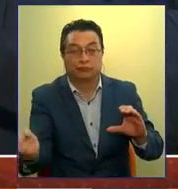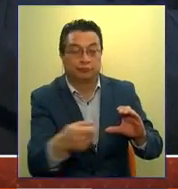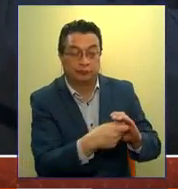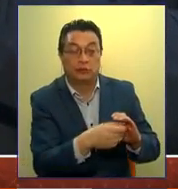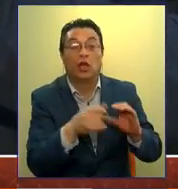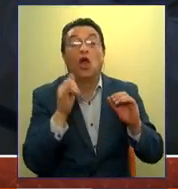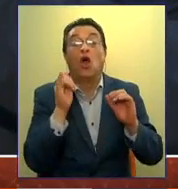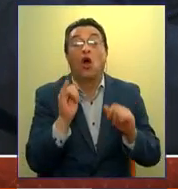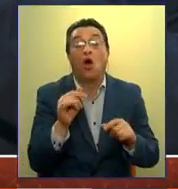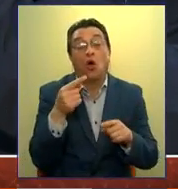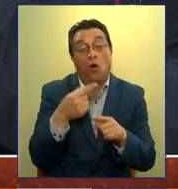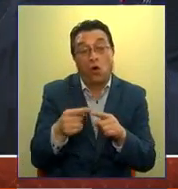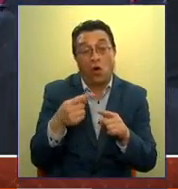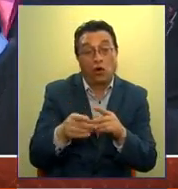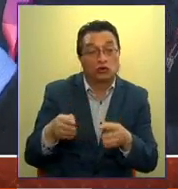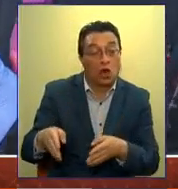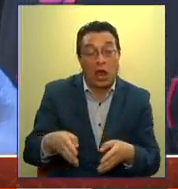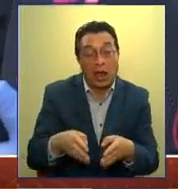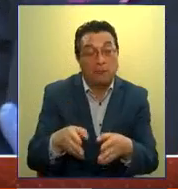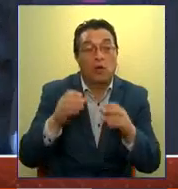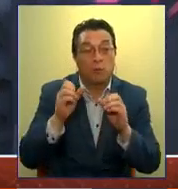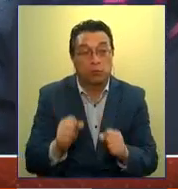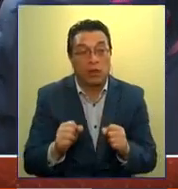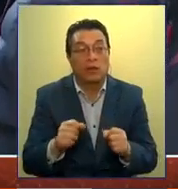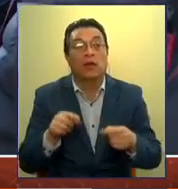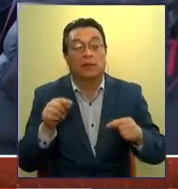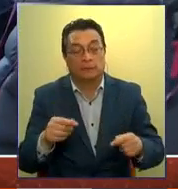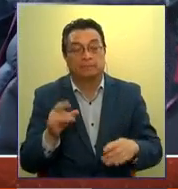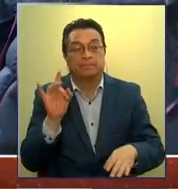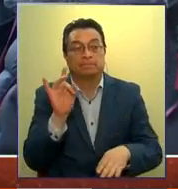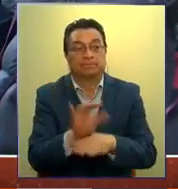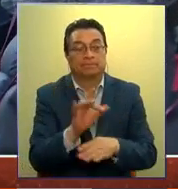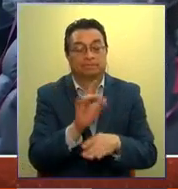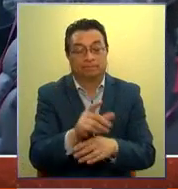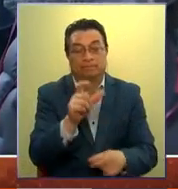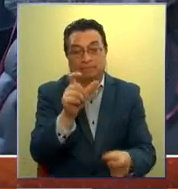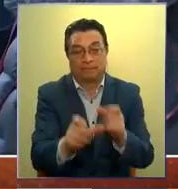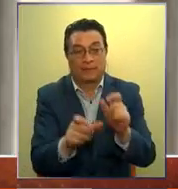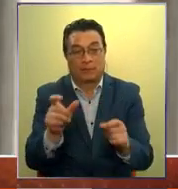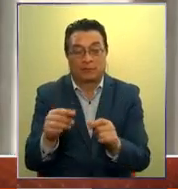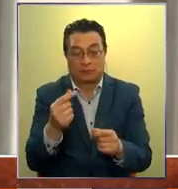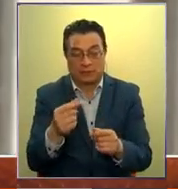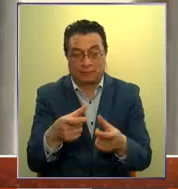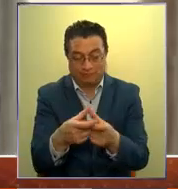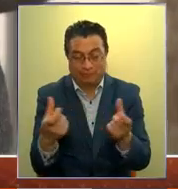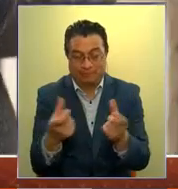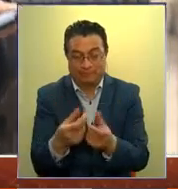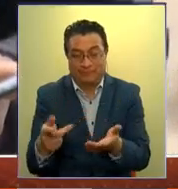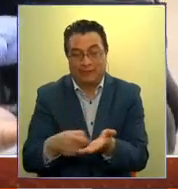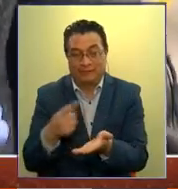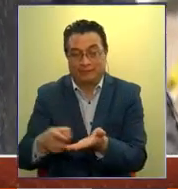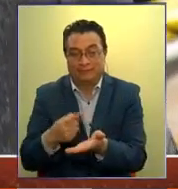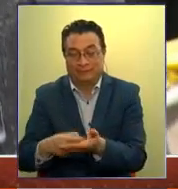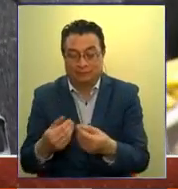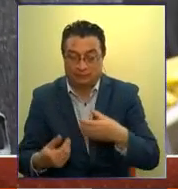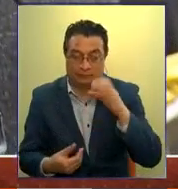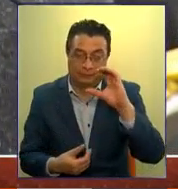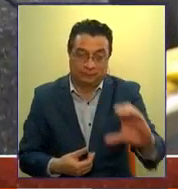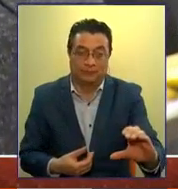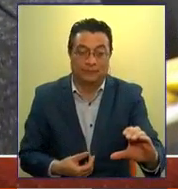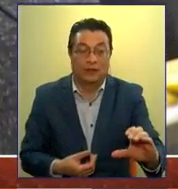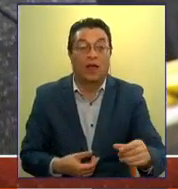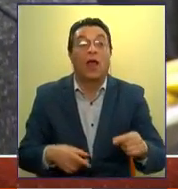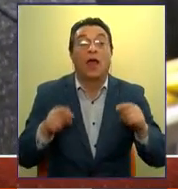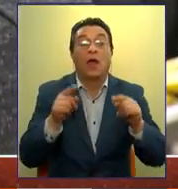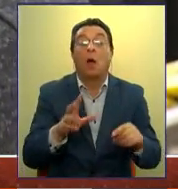otras alternativas disponibles hoy día para hacer llegar el dinero a las personas en dinero efectivo. ¿Por qué se puso